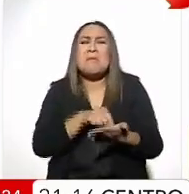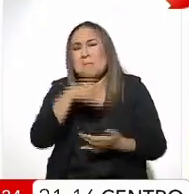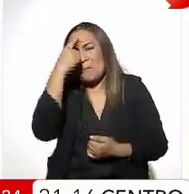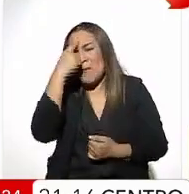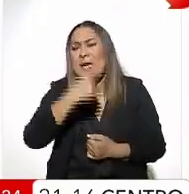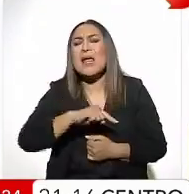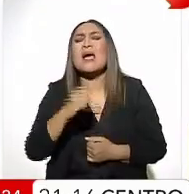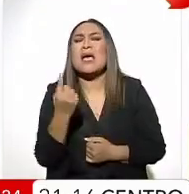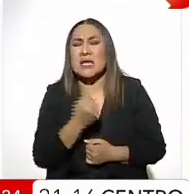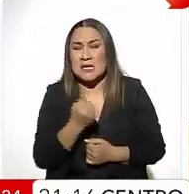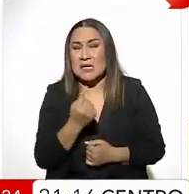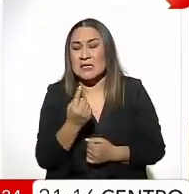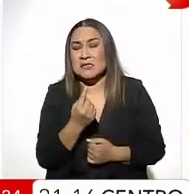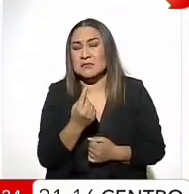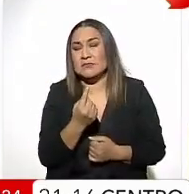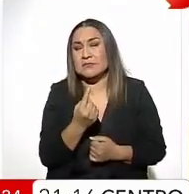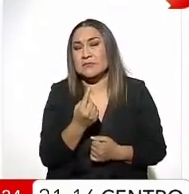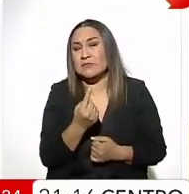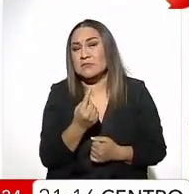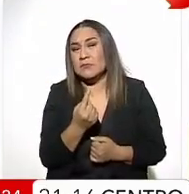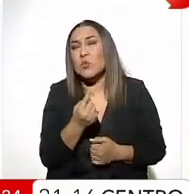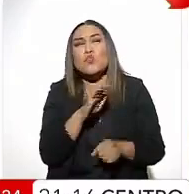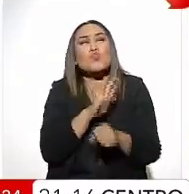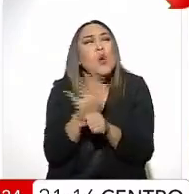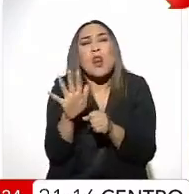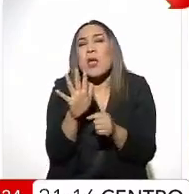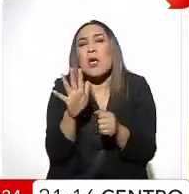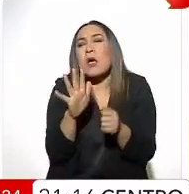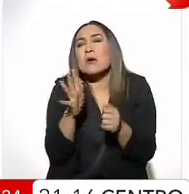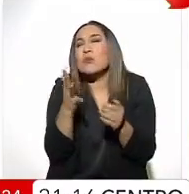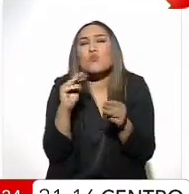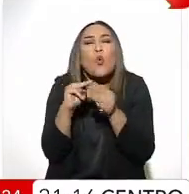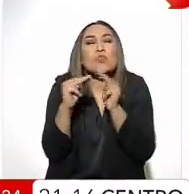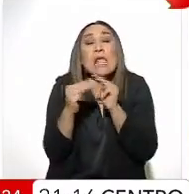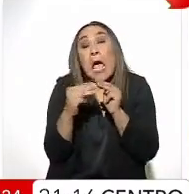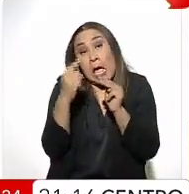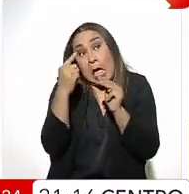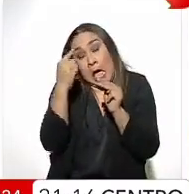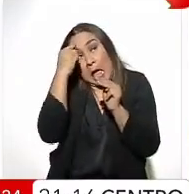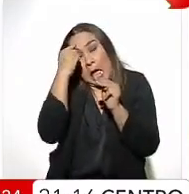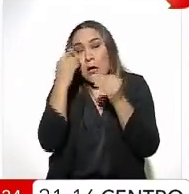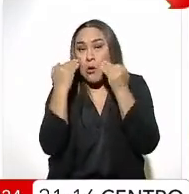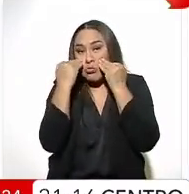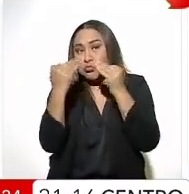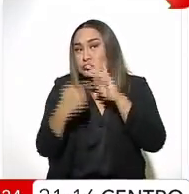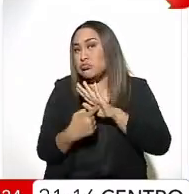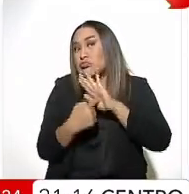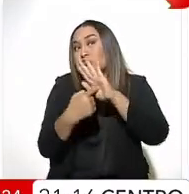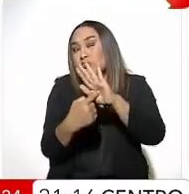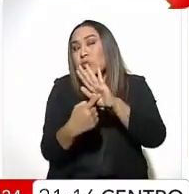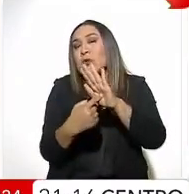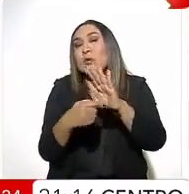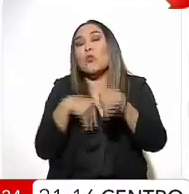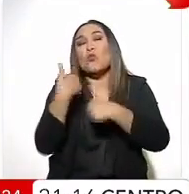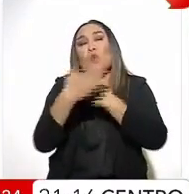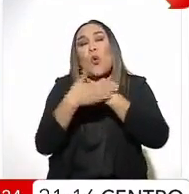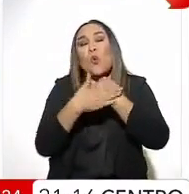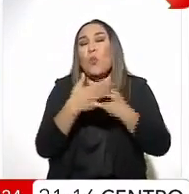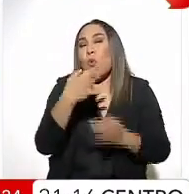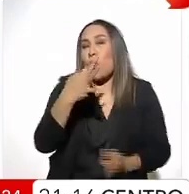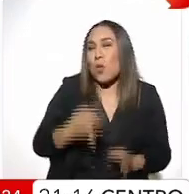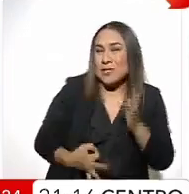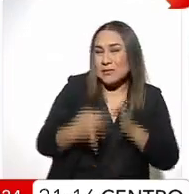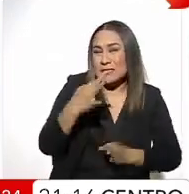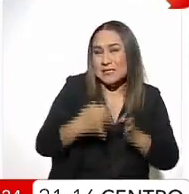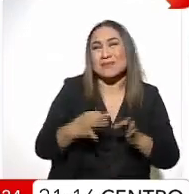que, bueno, un motivo de presentarlo en un juicio